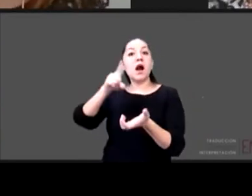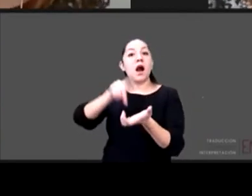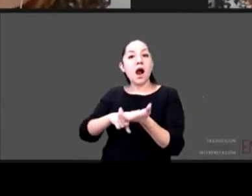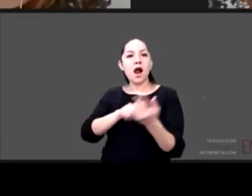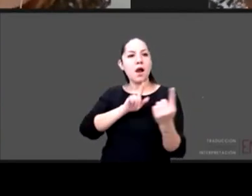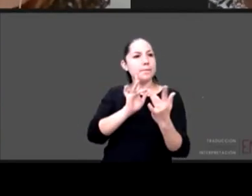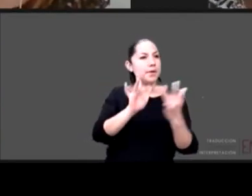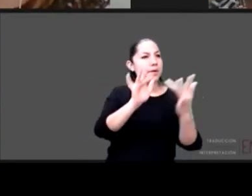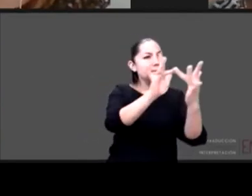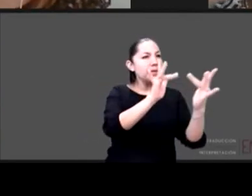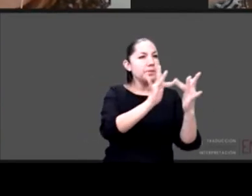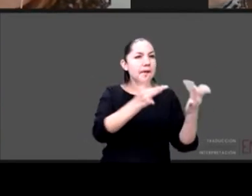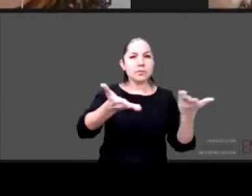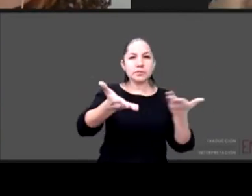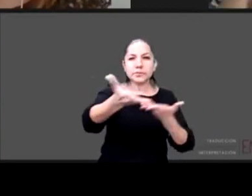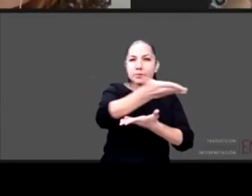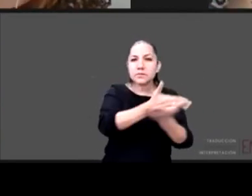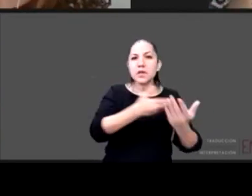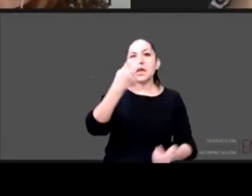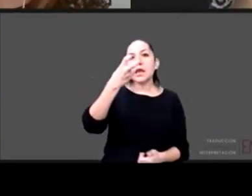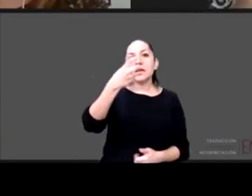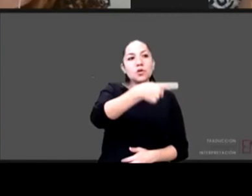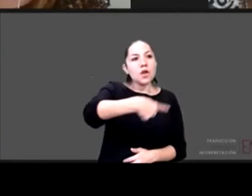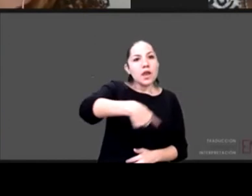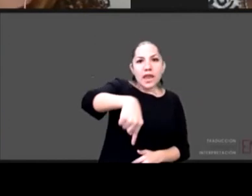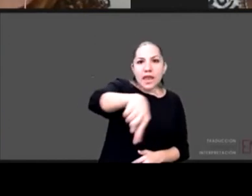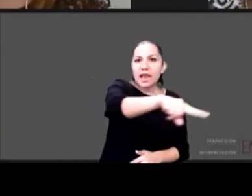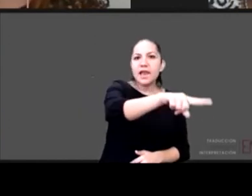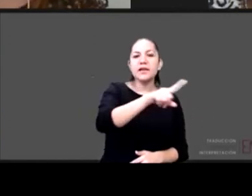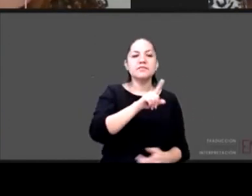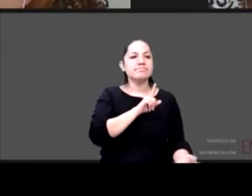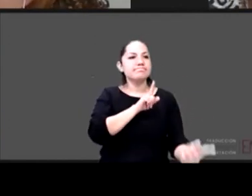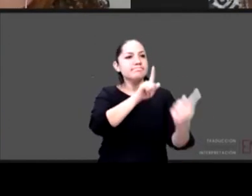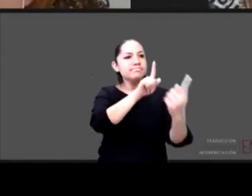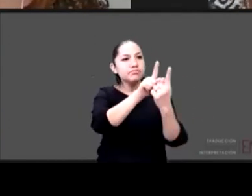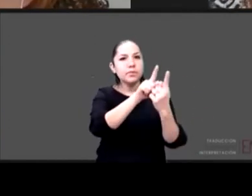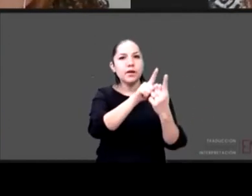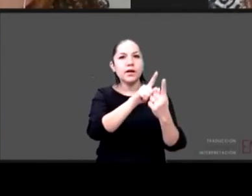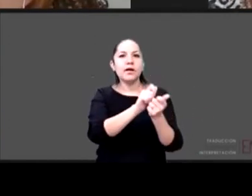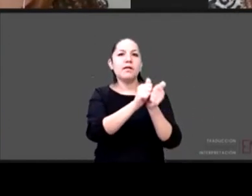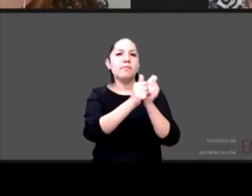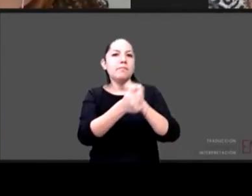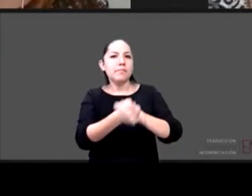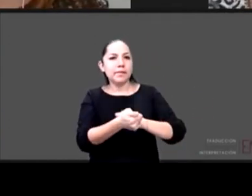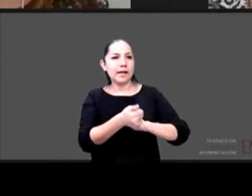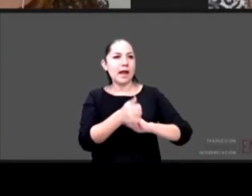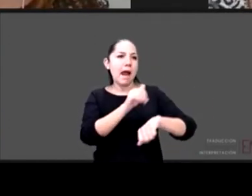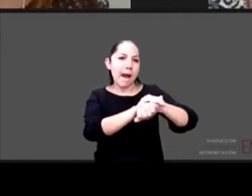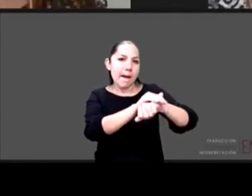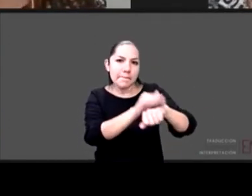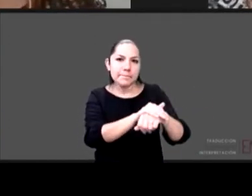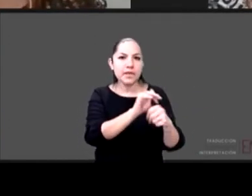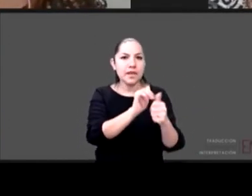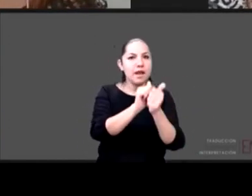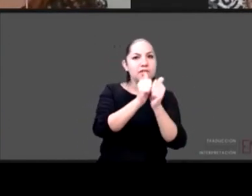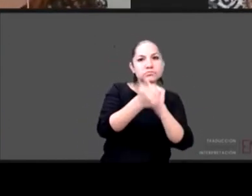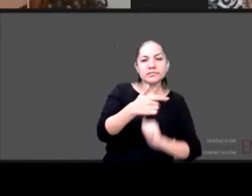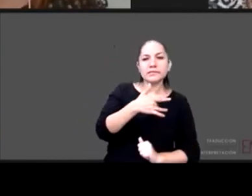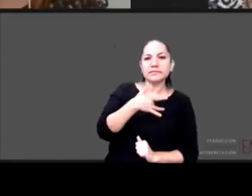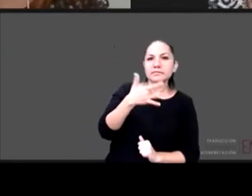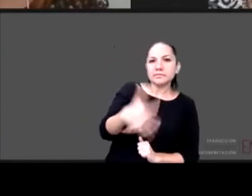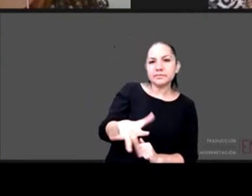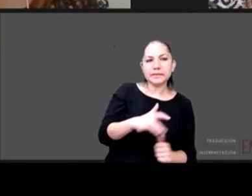como relaciones amorosas, afectivas, de amigos también. Entonces ahí se vuelve